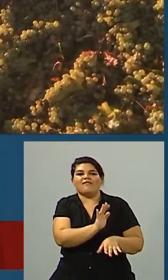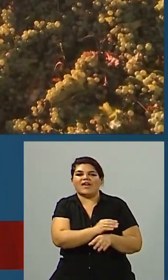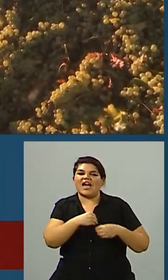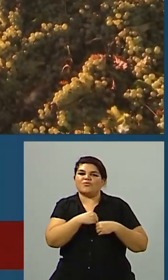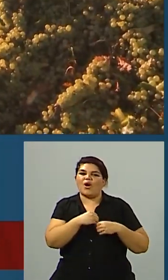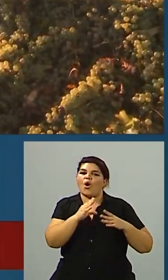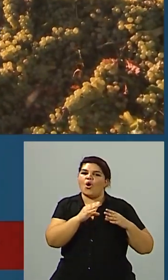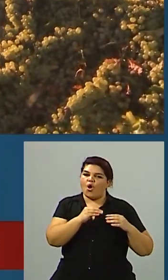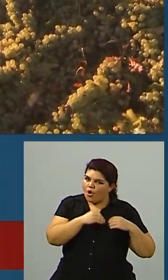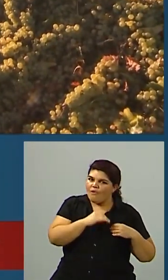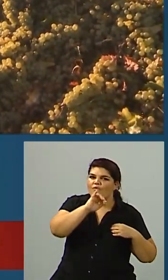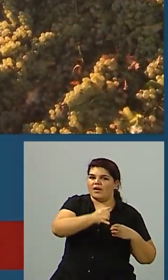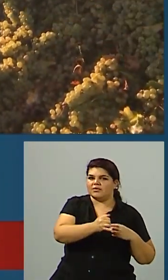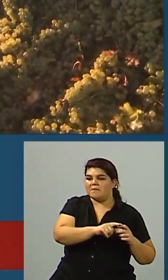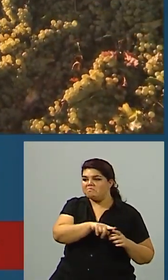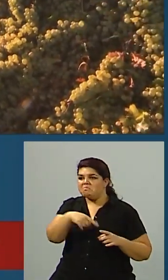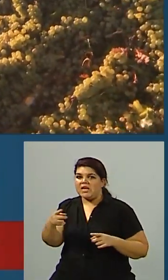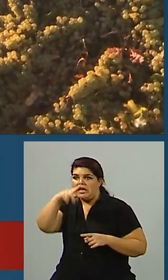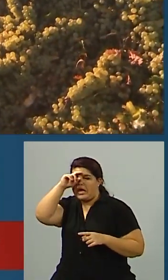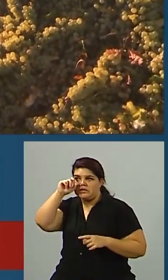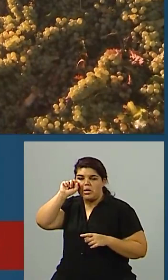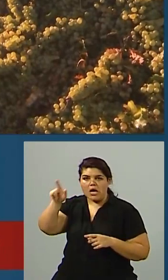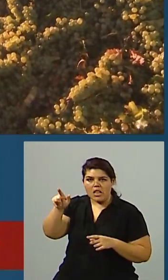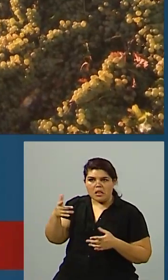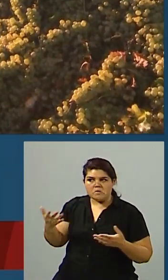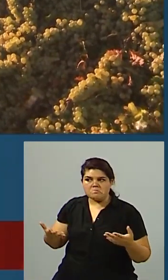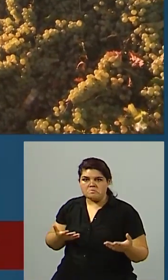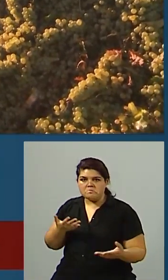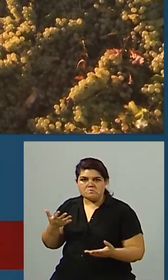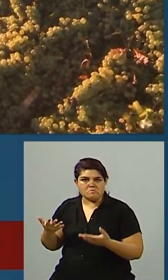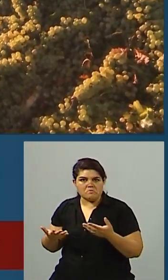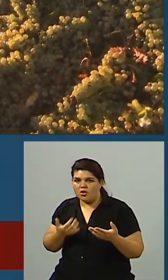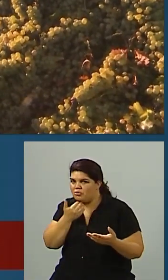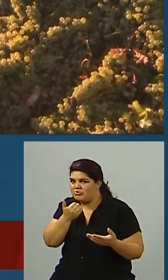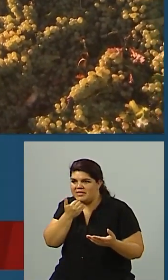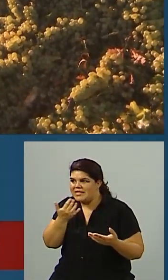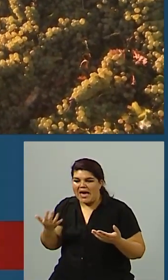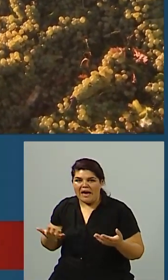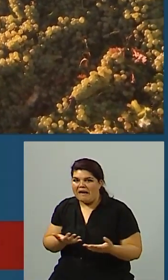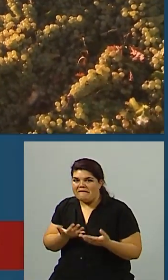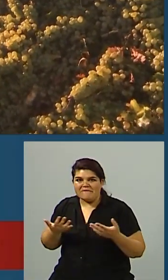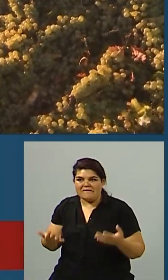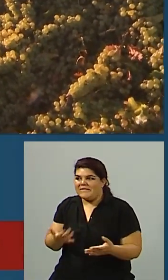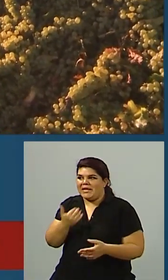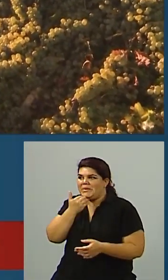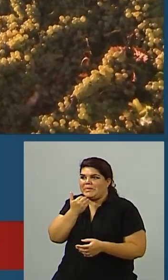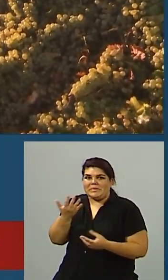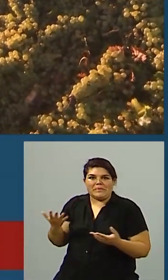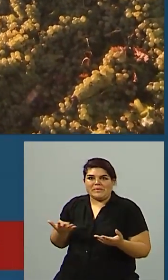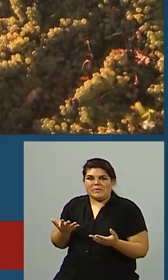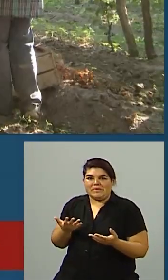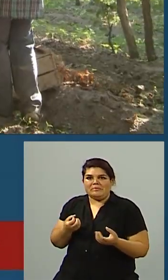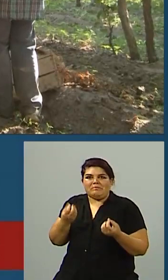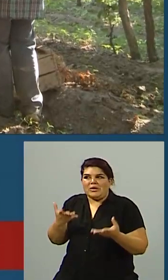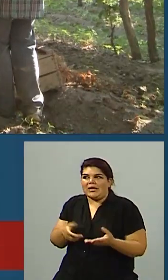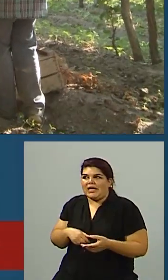pero institucionalmente no se ha conversado en términos partidarios, pero sí en términos de desconcierto. Hay un gran desconcierto porque no